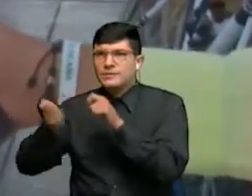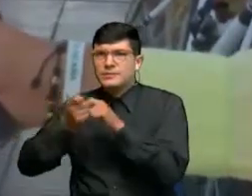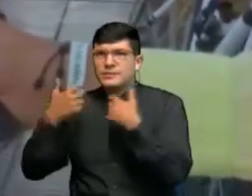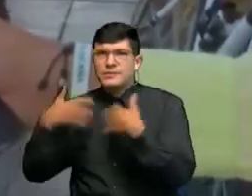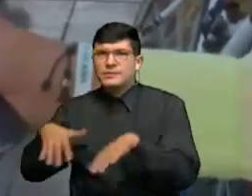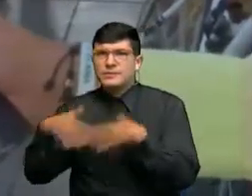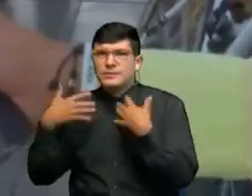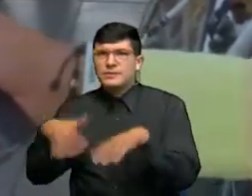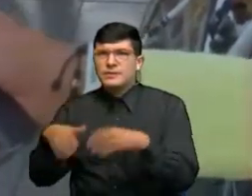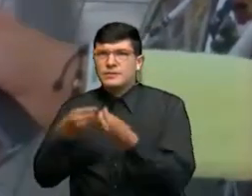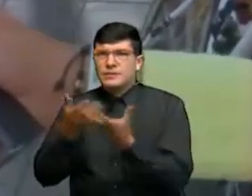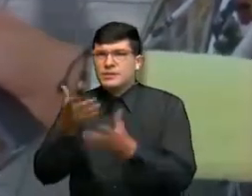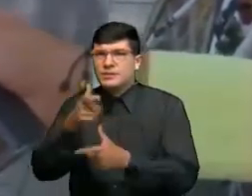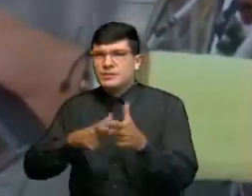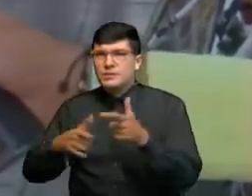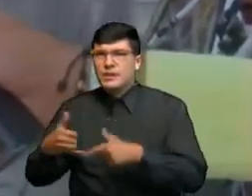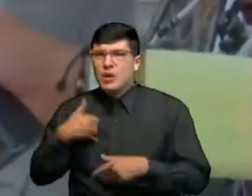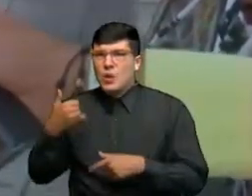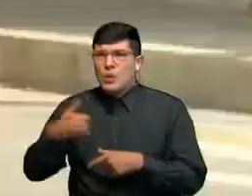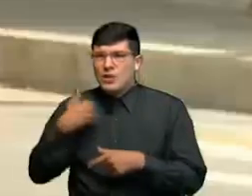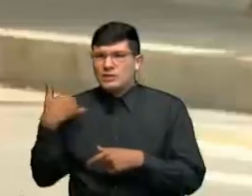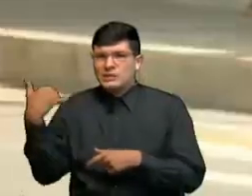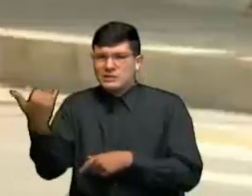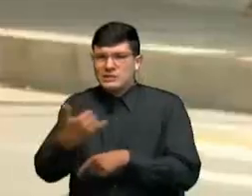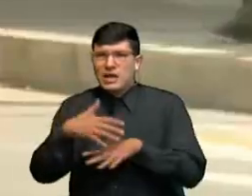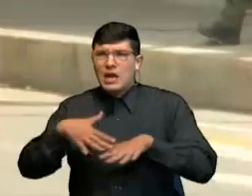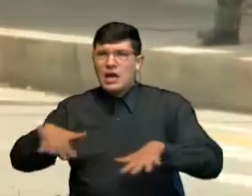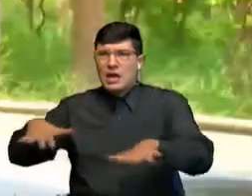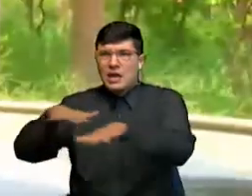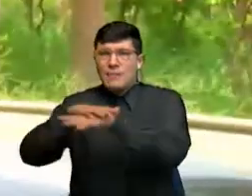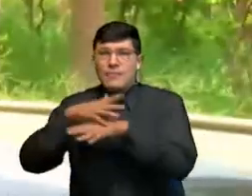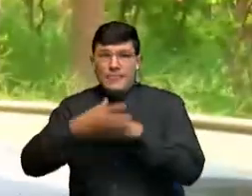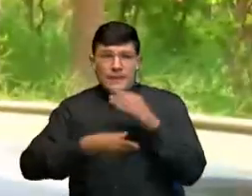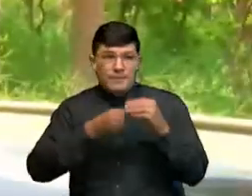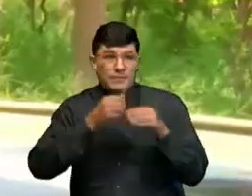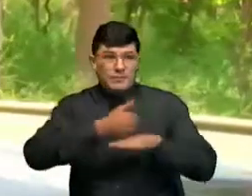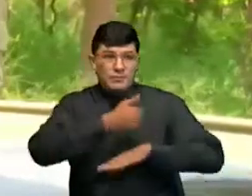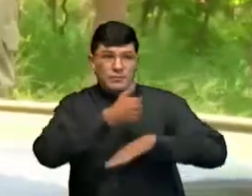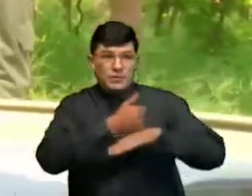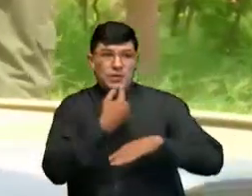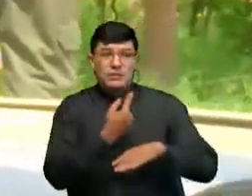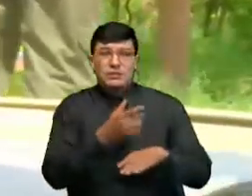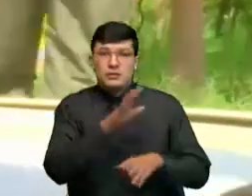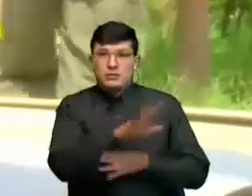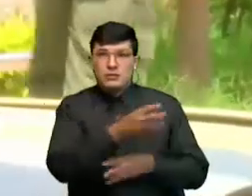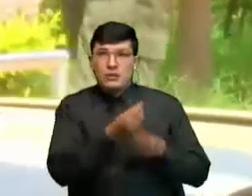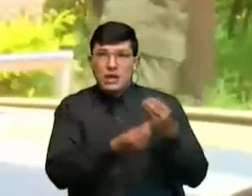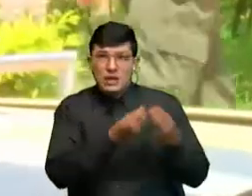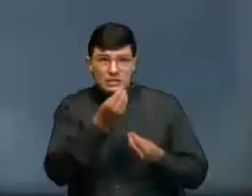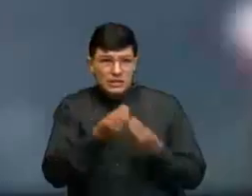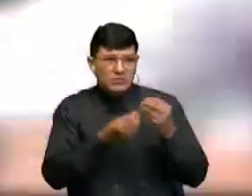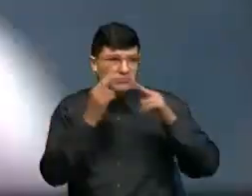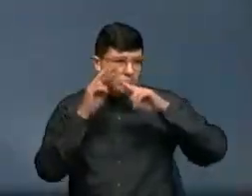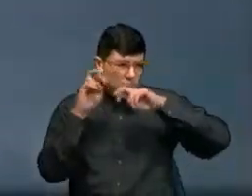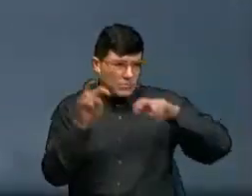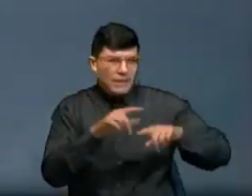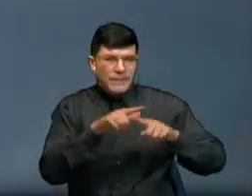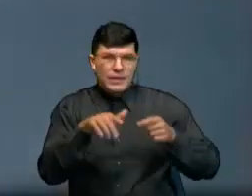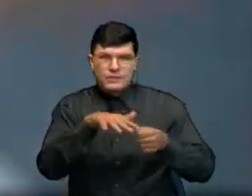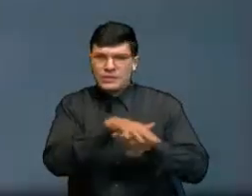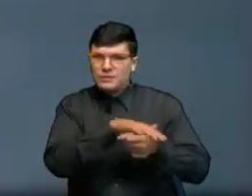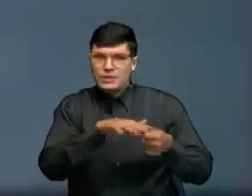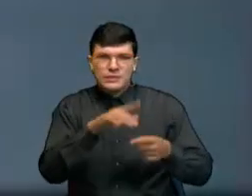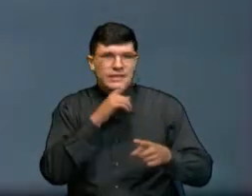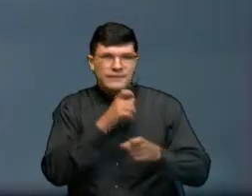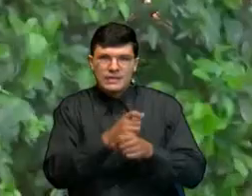la juventud que hay más que todo aunque las autoridades manifiestan la realización de operativos la situación cada vez es más